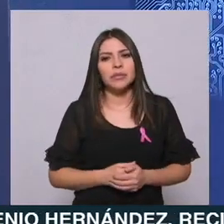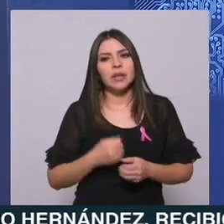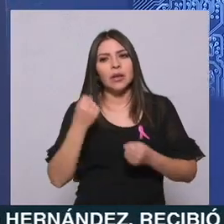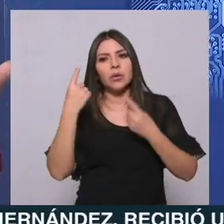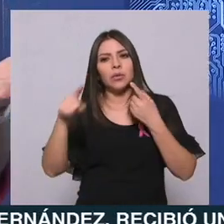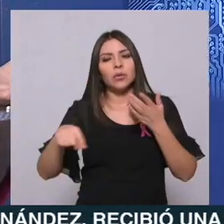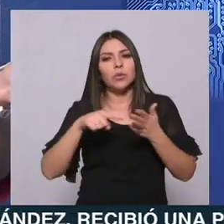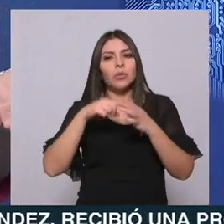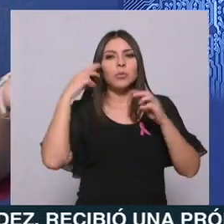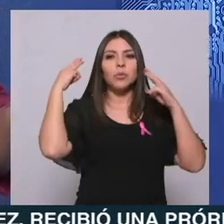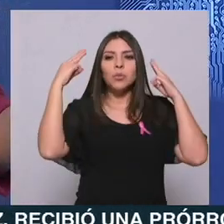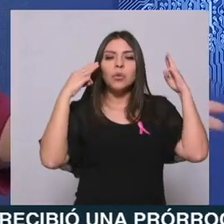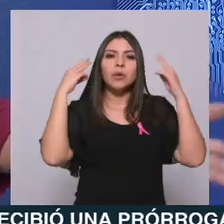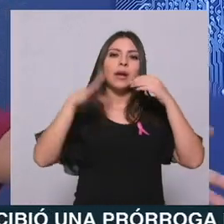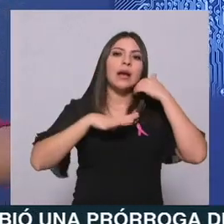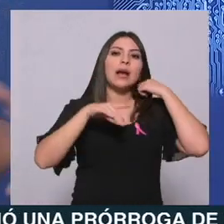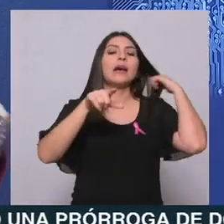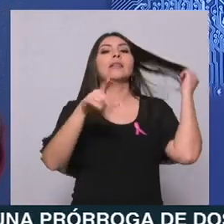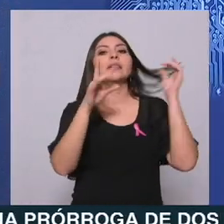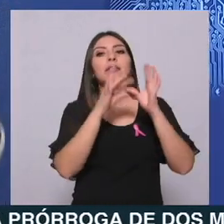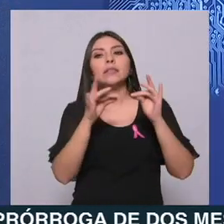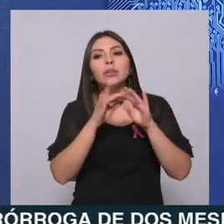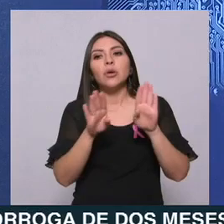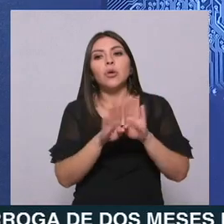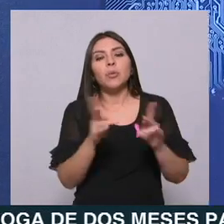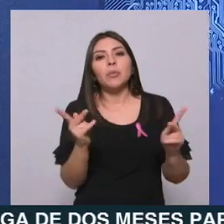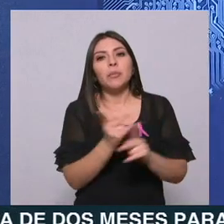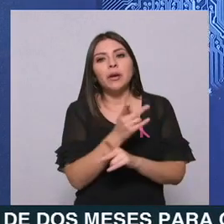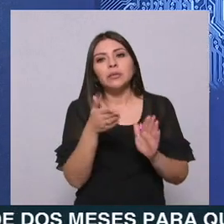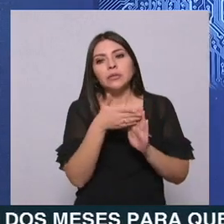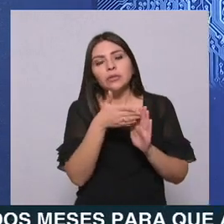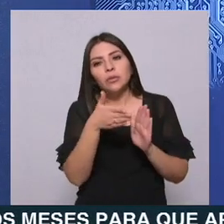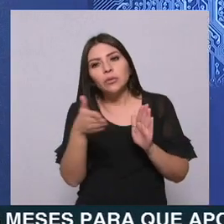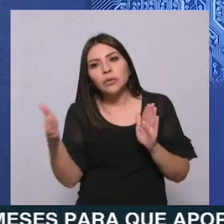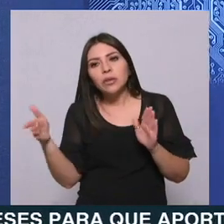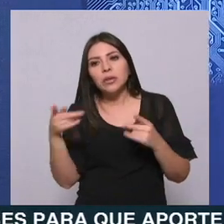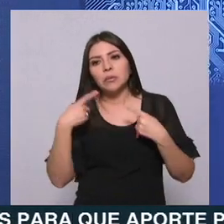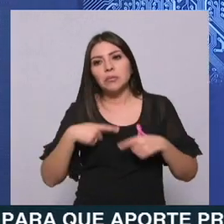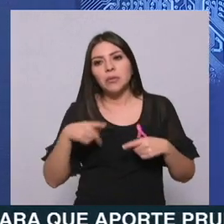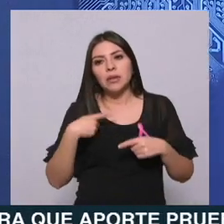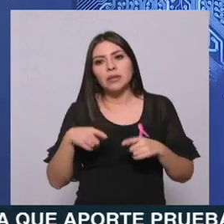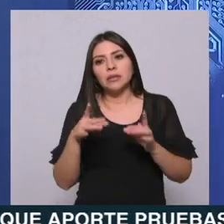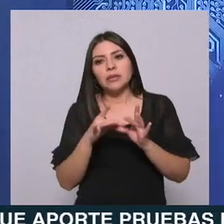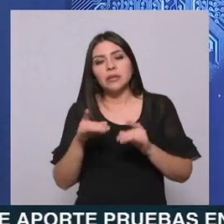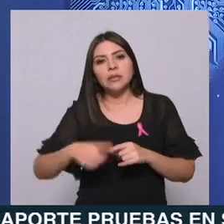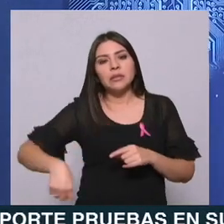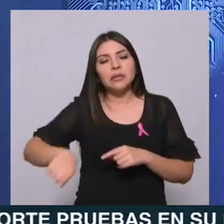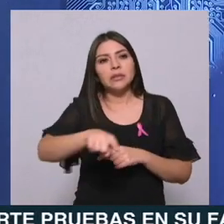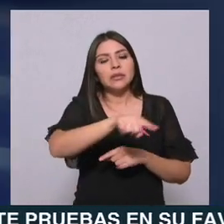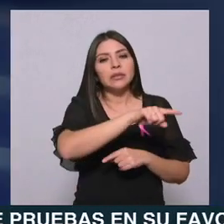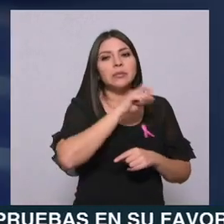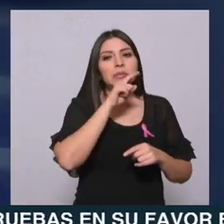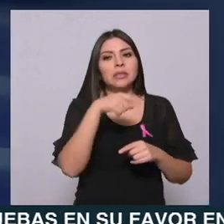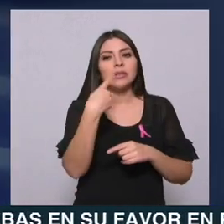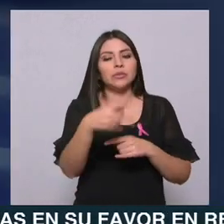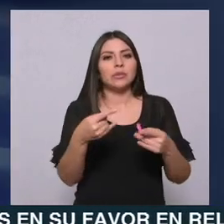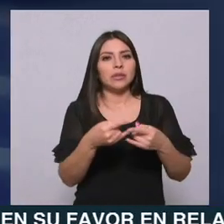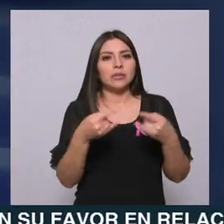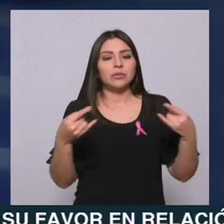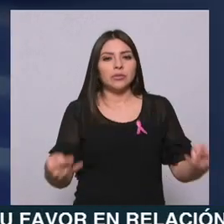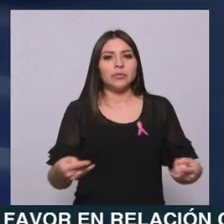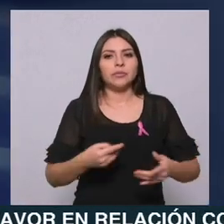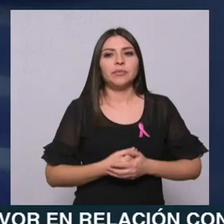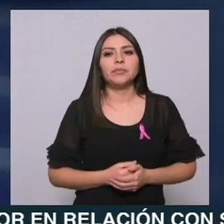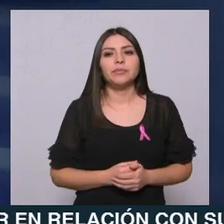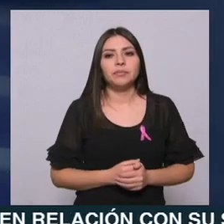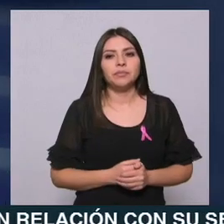que se habla de que de esta forma ocurrió y se le sigue contando a la gente esa parte de la historia. Sí, y ese museo deberían de, así como está,